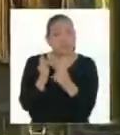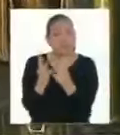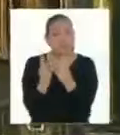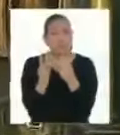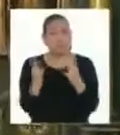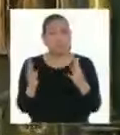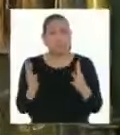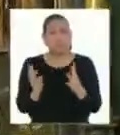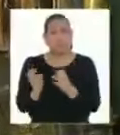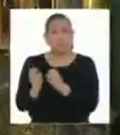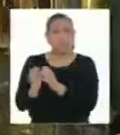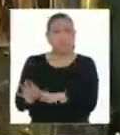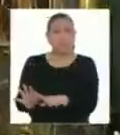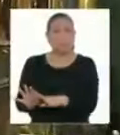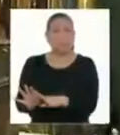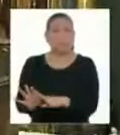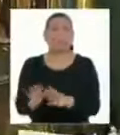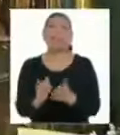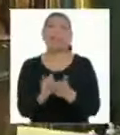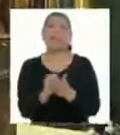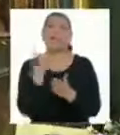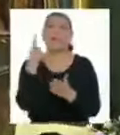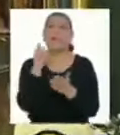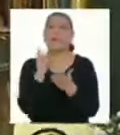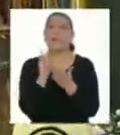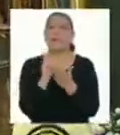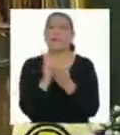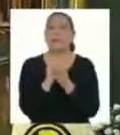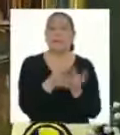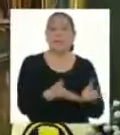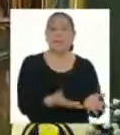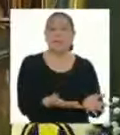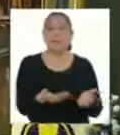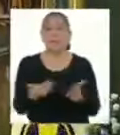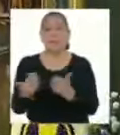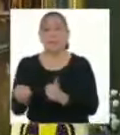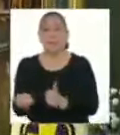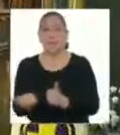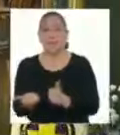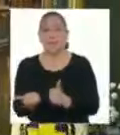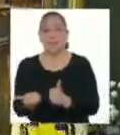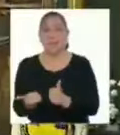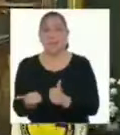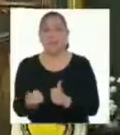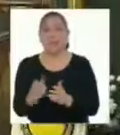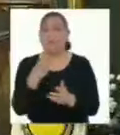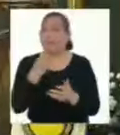su cerca para que la saquen los